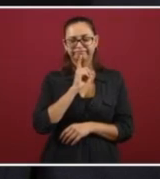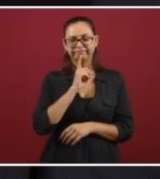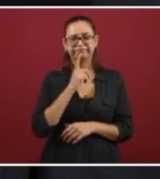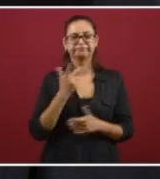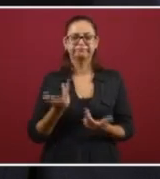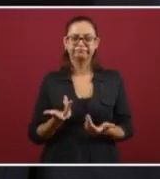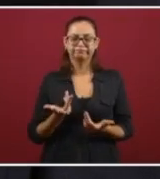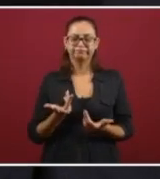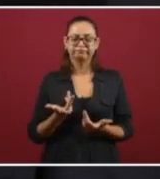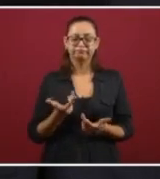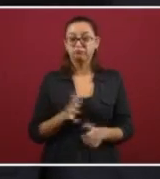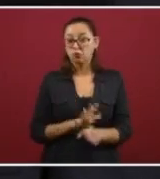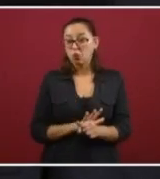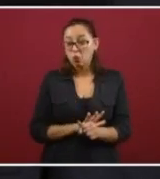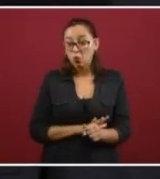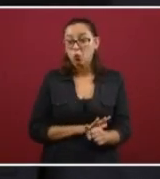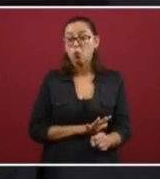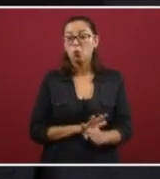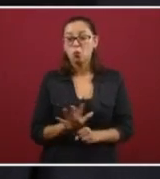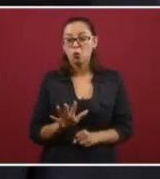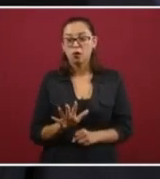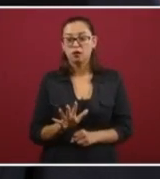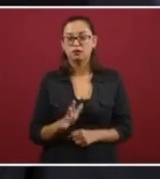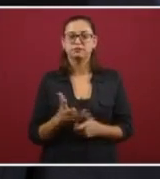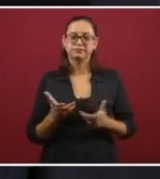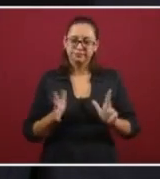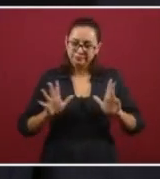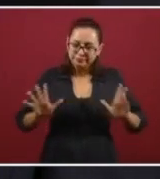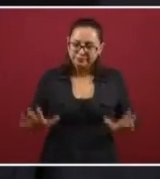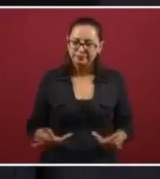la contribución a los cambios,